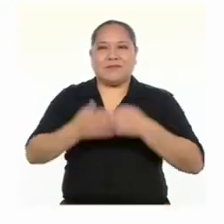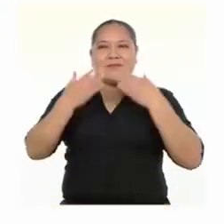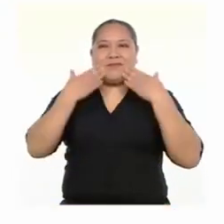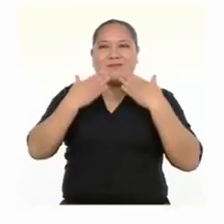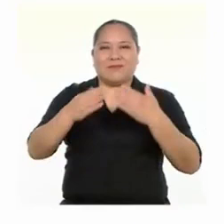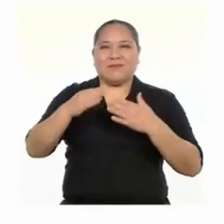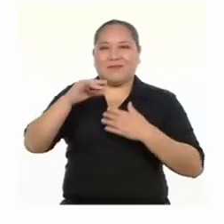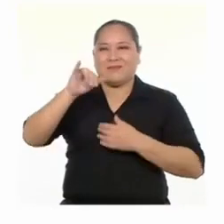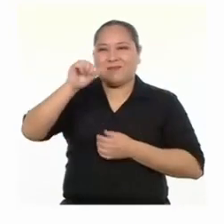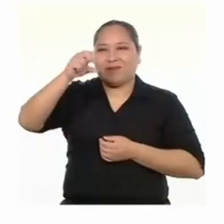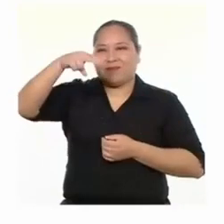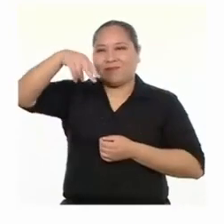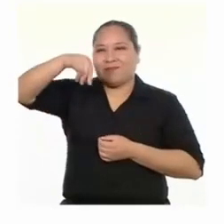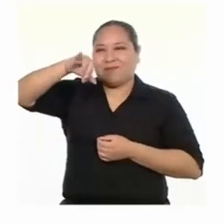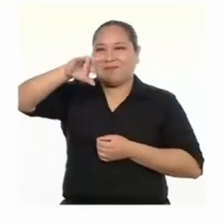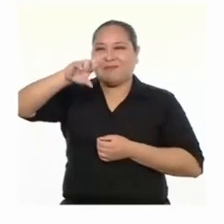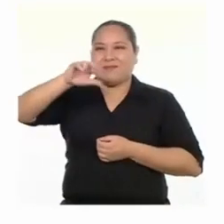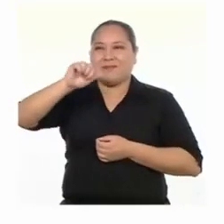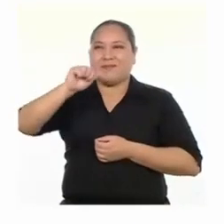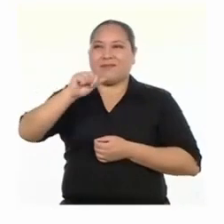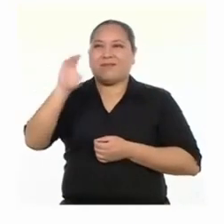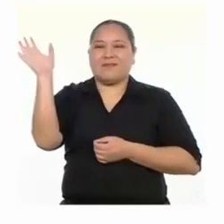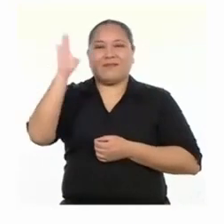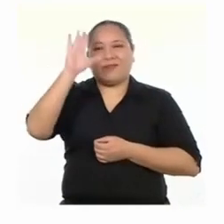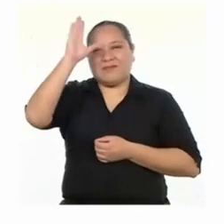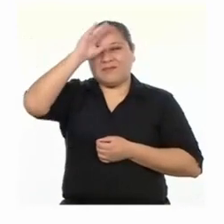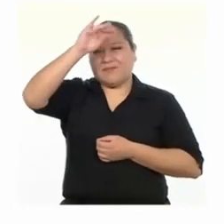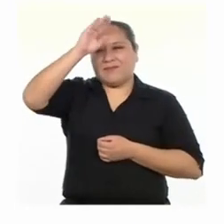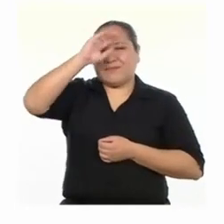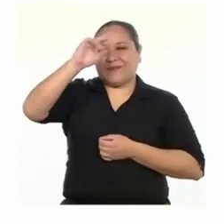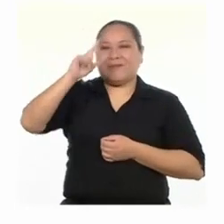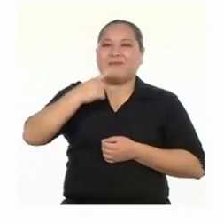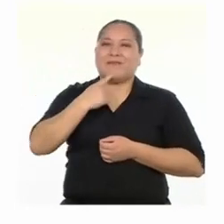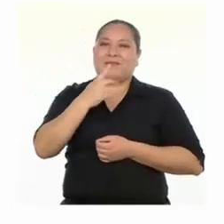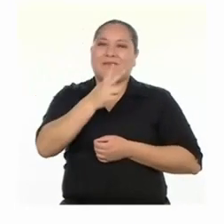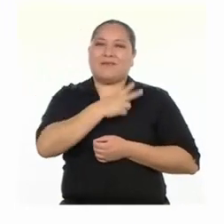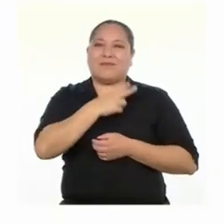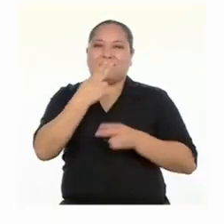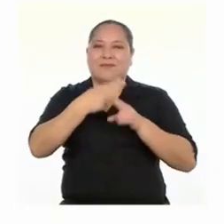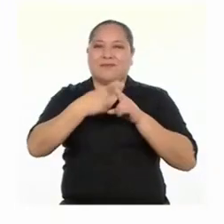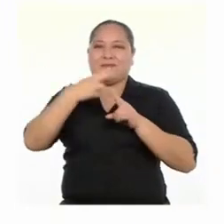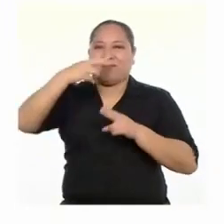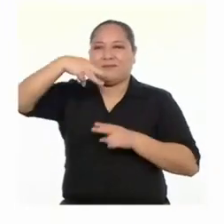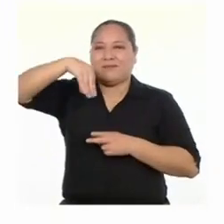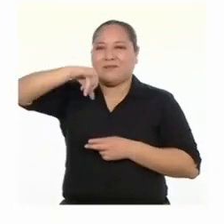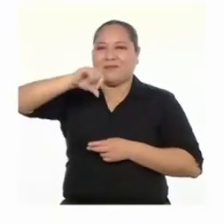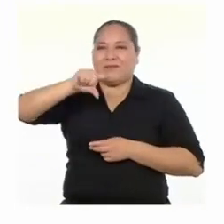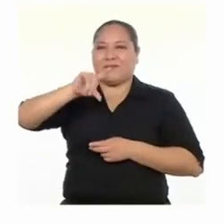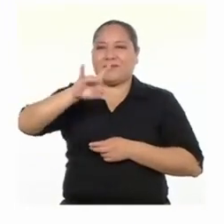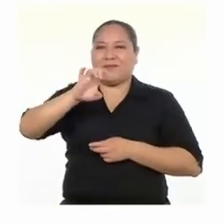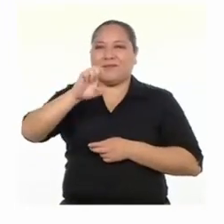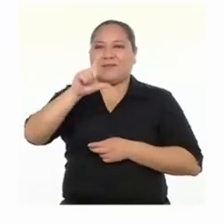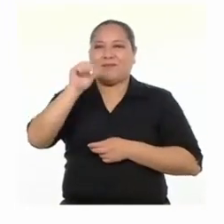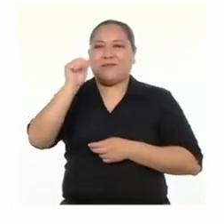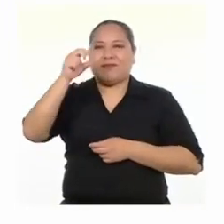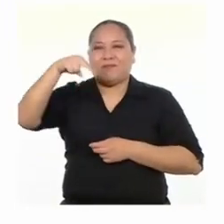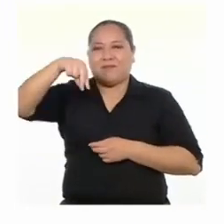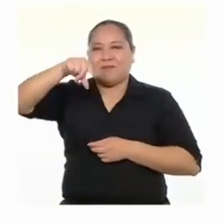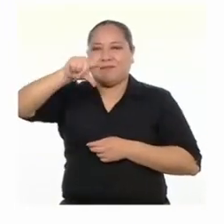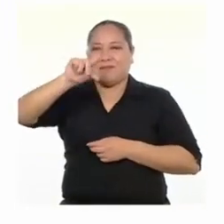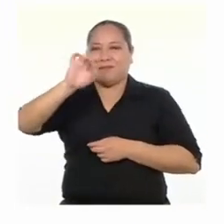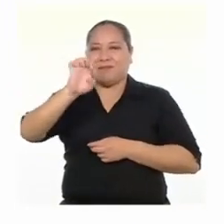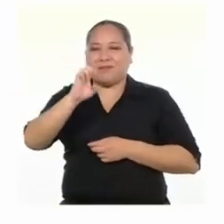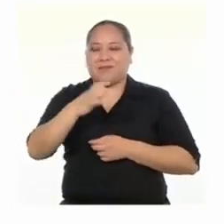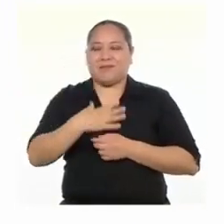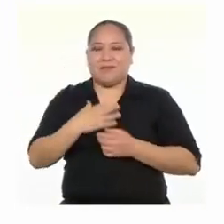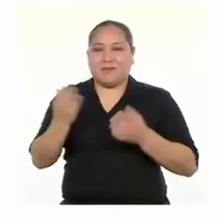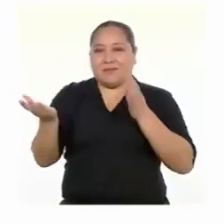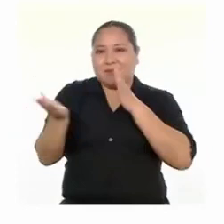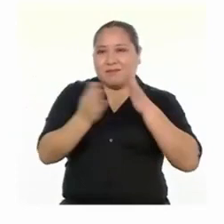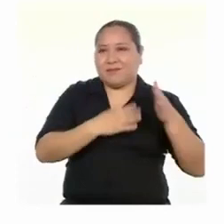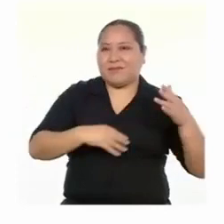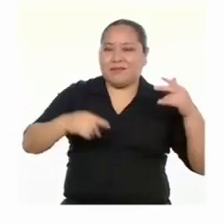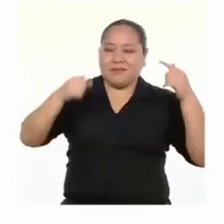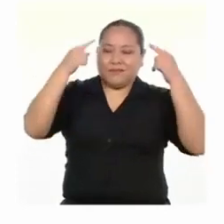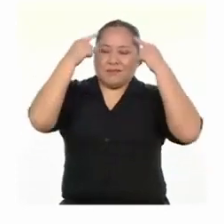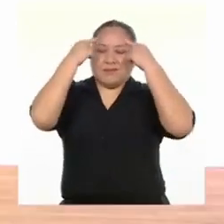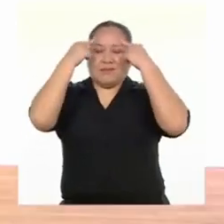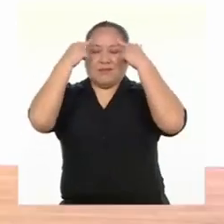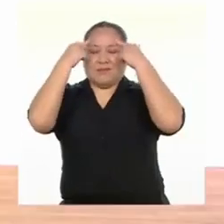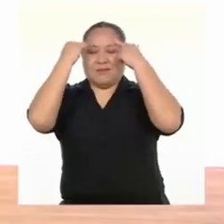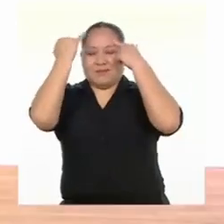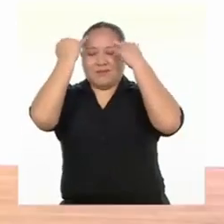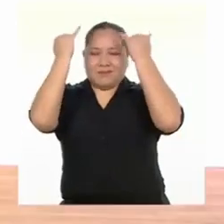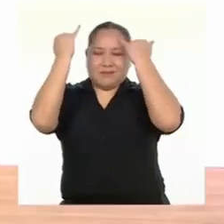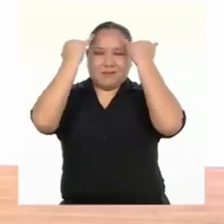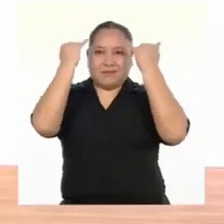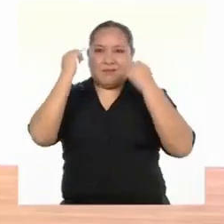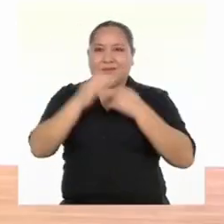Gracias, Yanira. Hola, chicas y chicos de segundo de secundaria. Soy Miguel Ángel y hoy vamos a mover cosas desde nuestra coordinación e